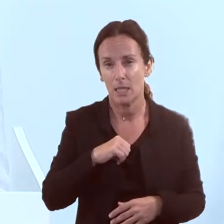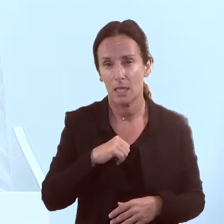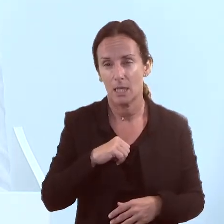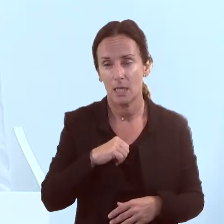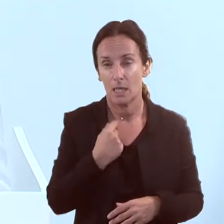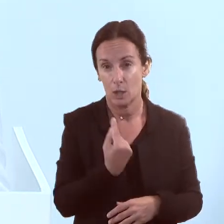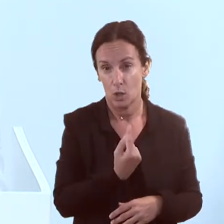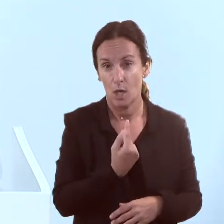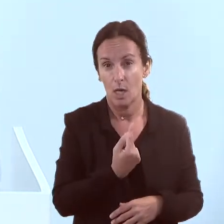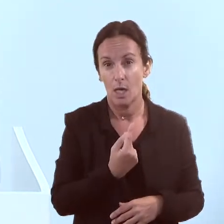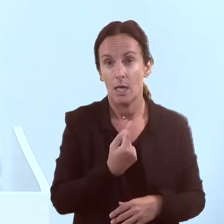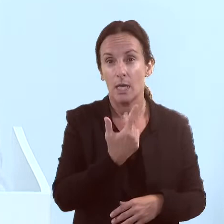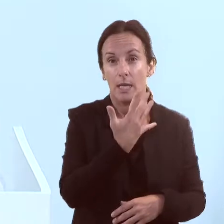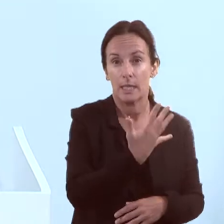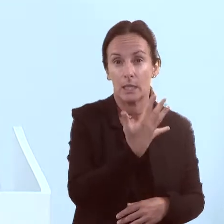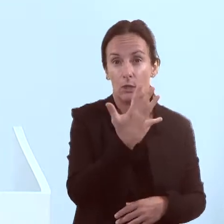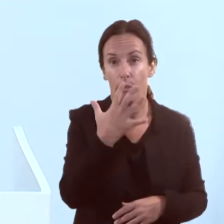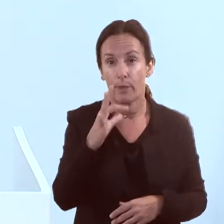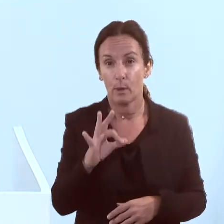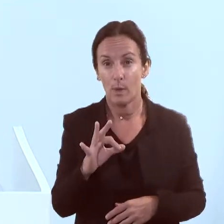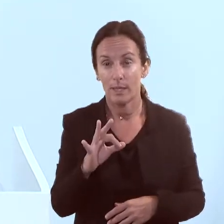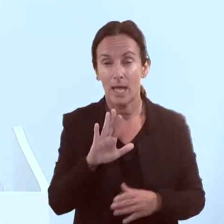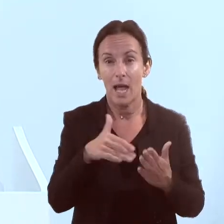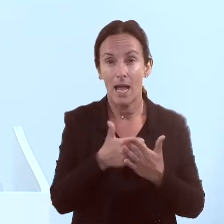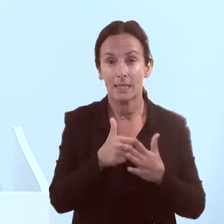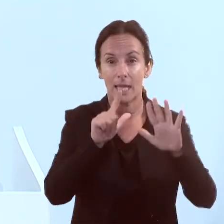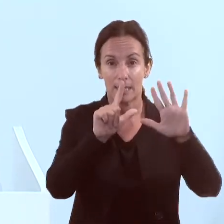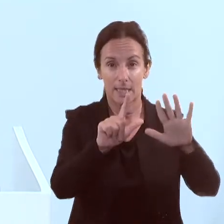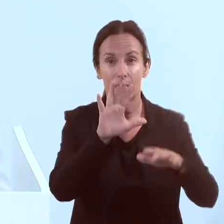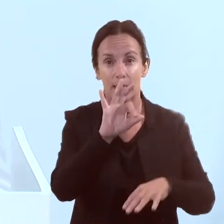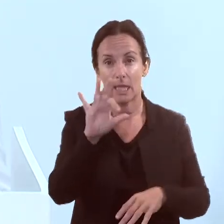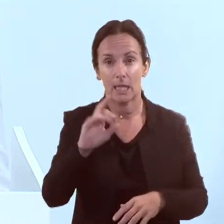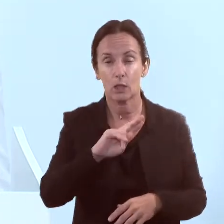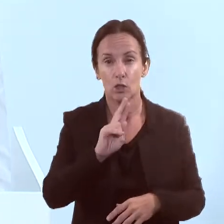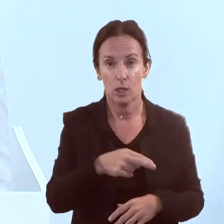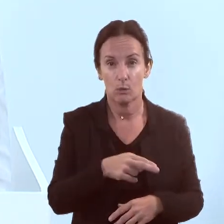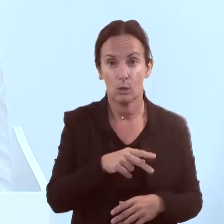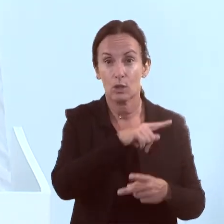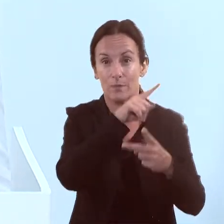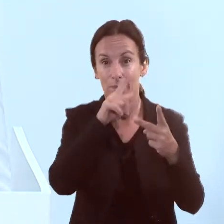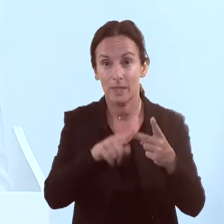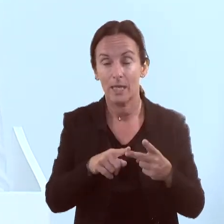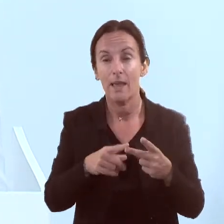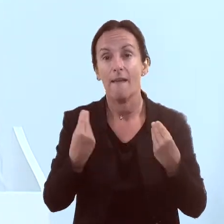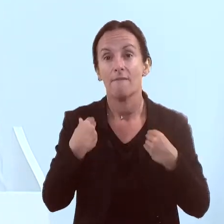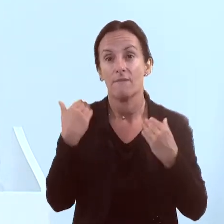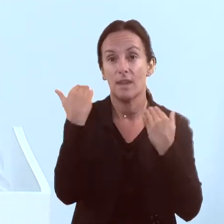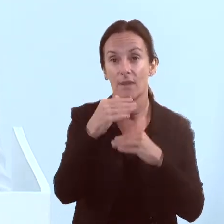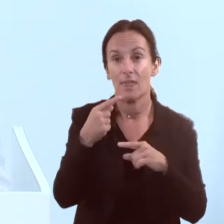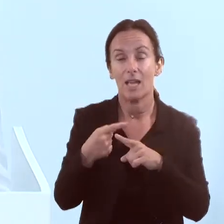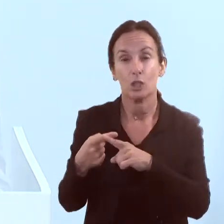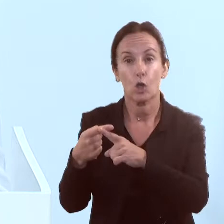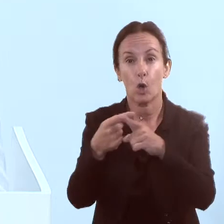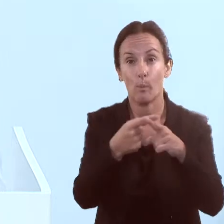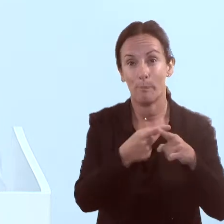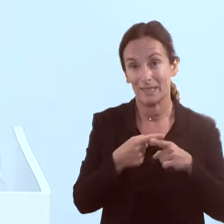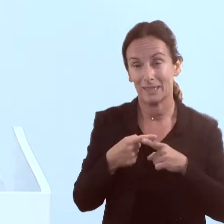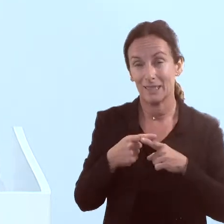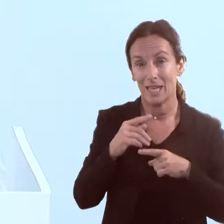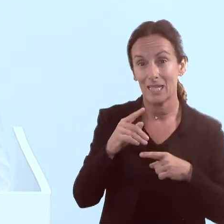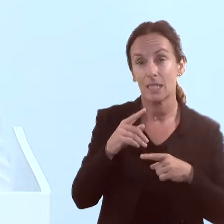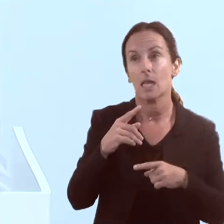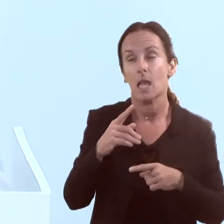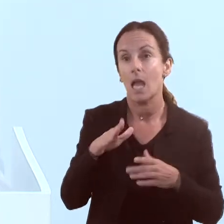entre 550 a 700 euros aproximadamente y en el caso de viviendas compartidas, que estamos hablando de viviendas de hasta